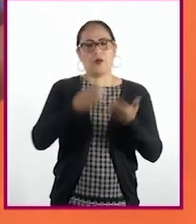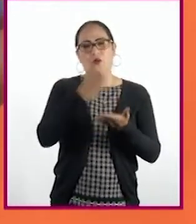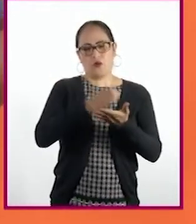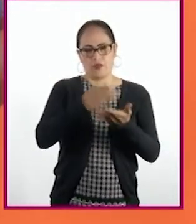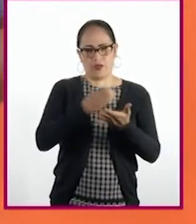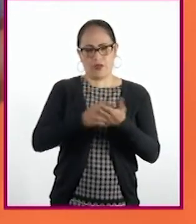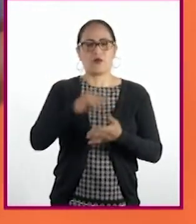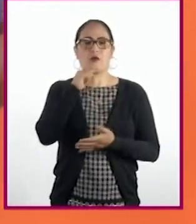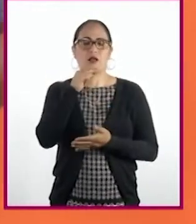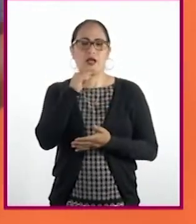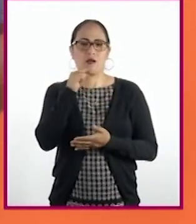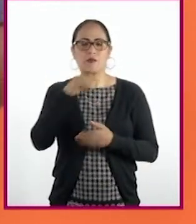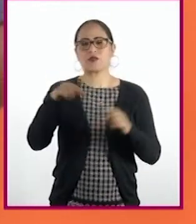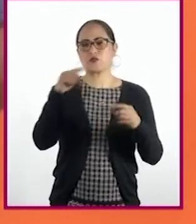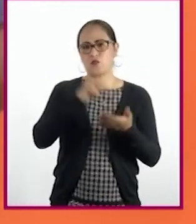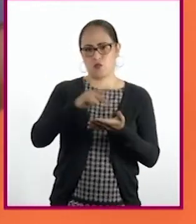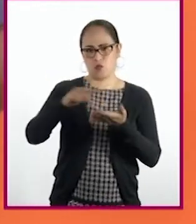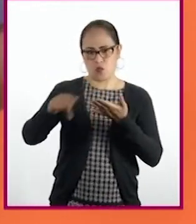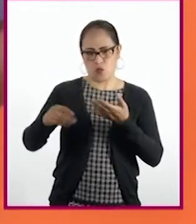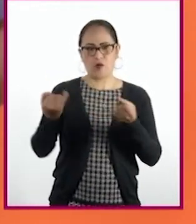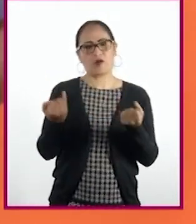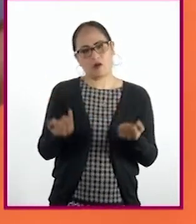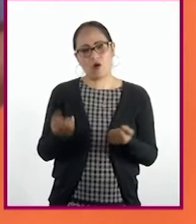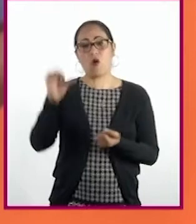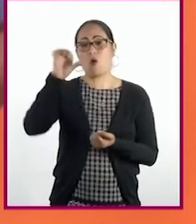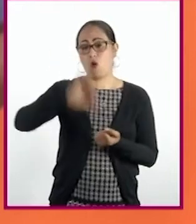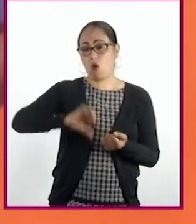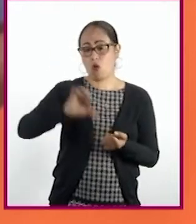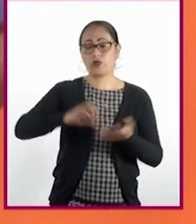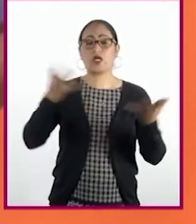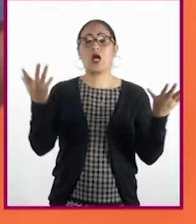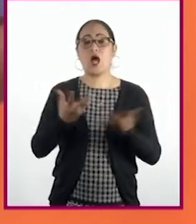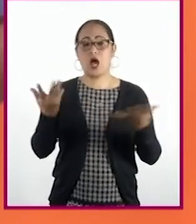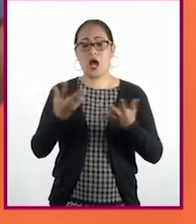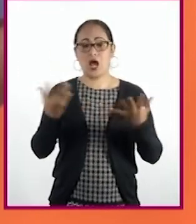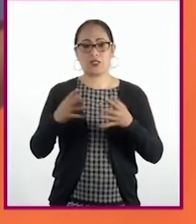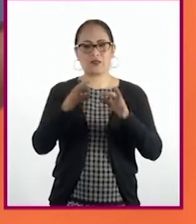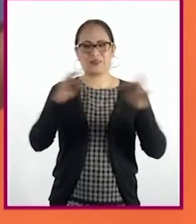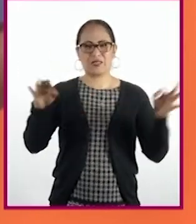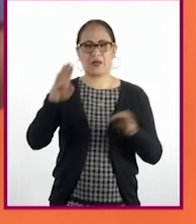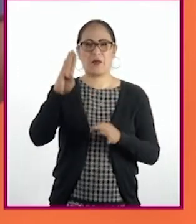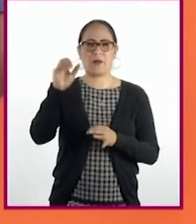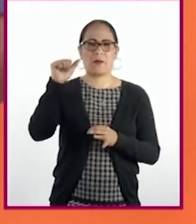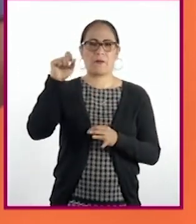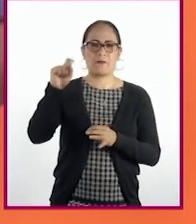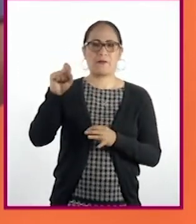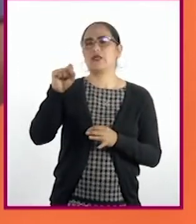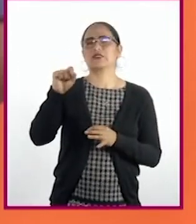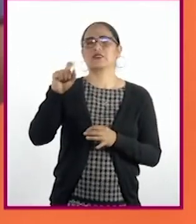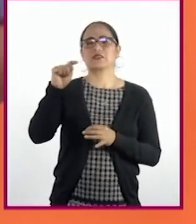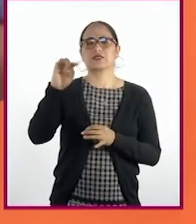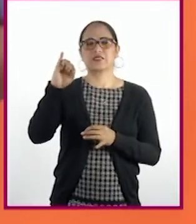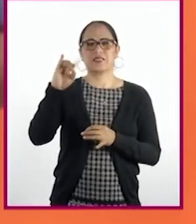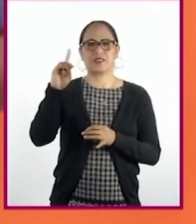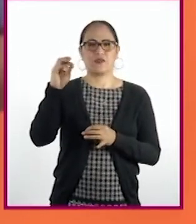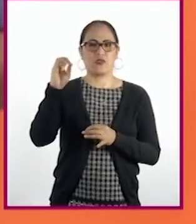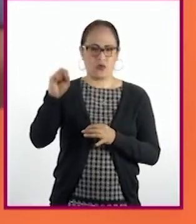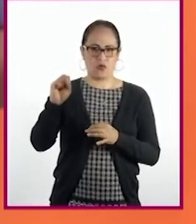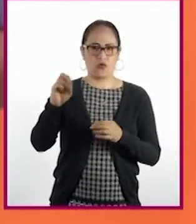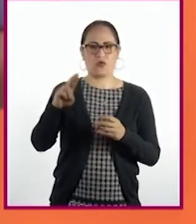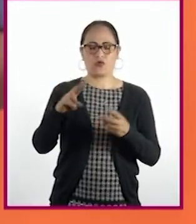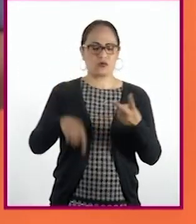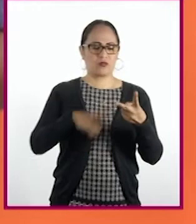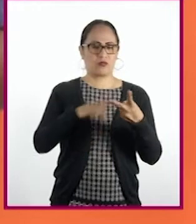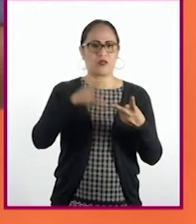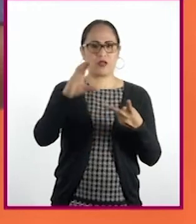apuntes, lápiz y bolígrafo. Y como hoy realizaremos nuestro bastidor y la canaleta, los materiales y medios técnicos